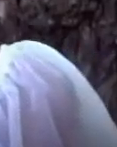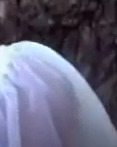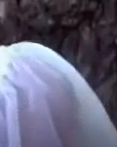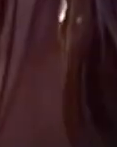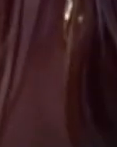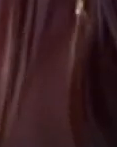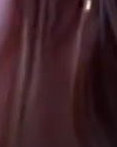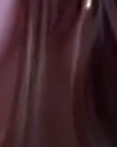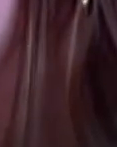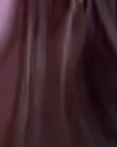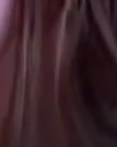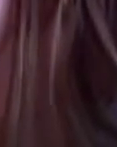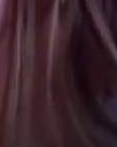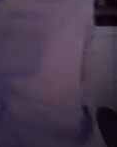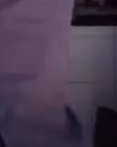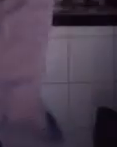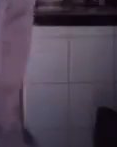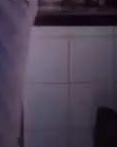vencer.